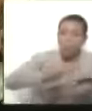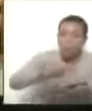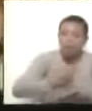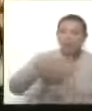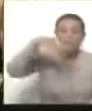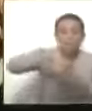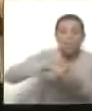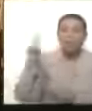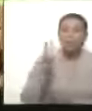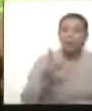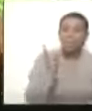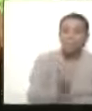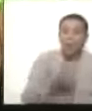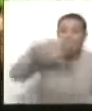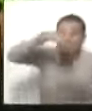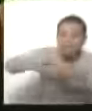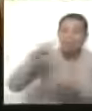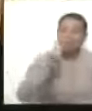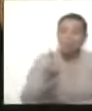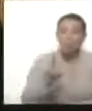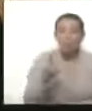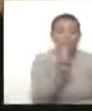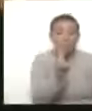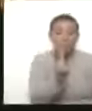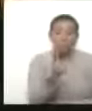venezolanos mand los venezolanos